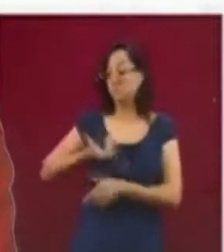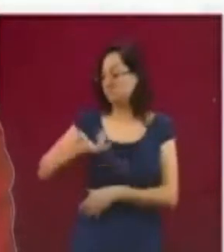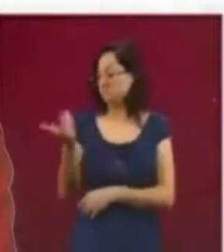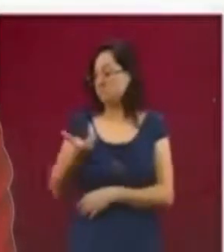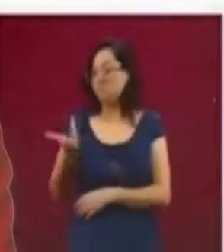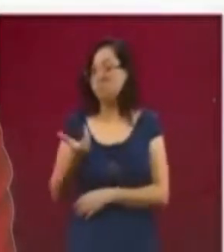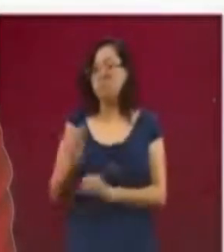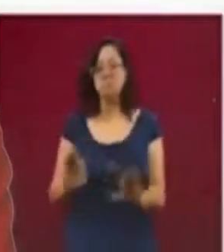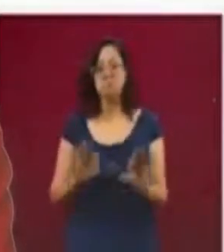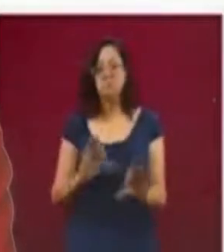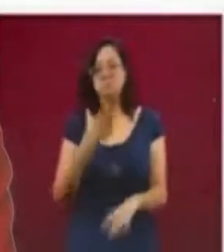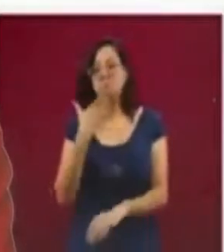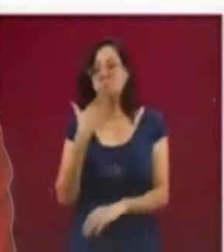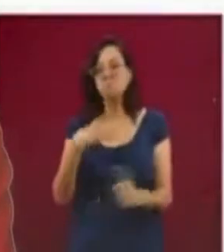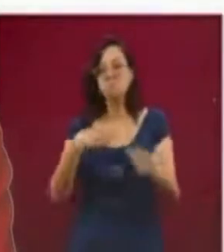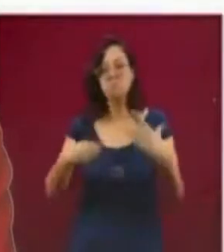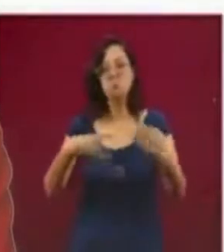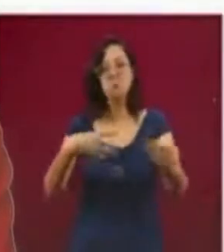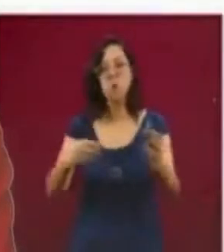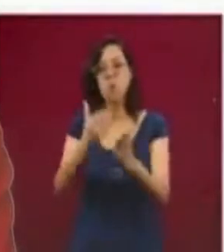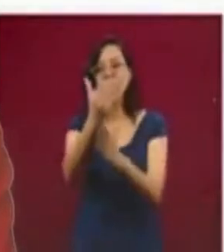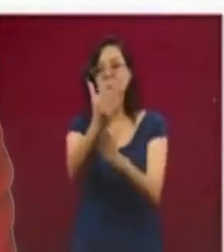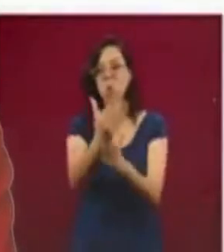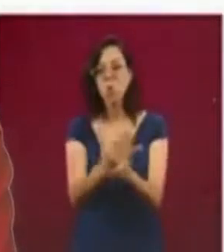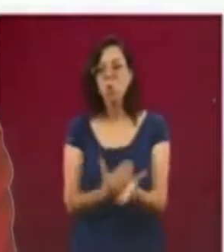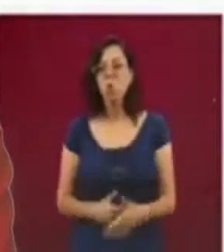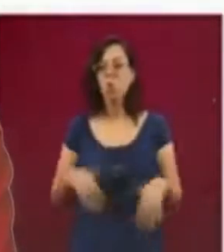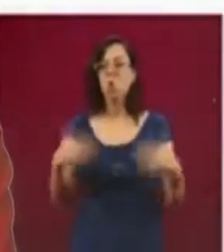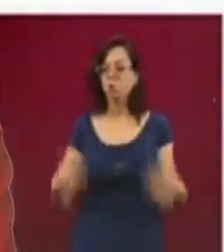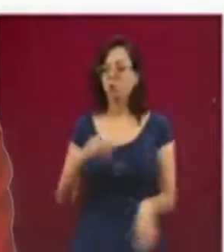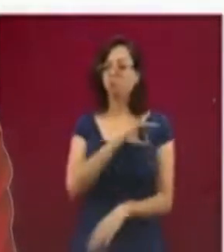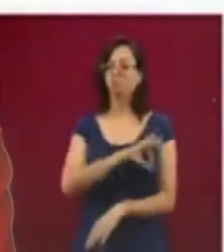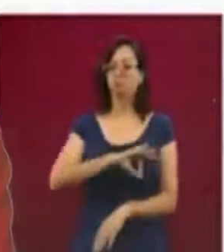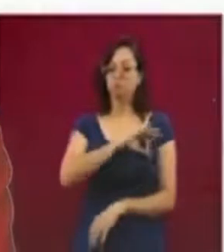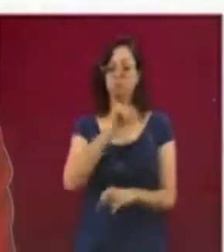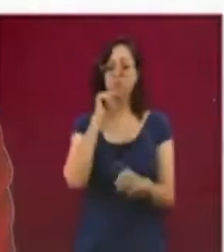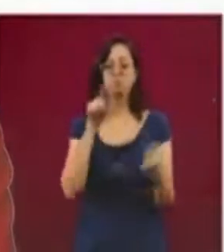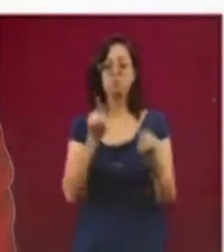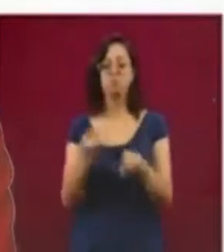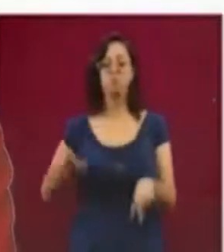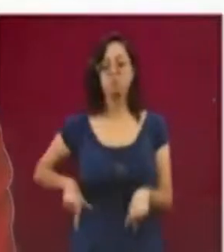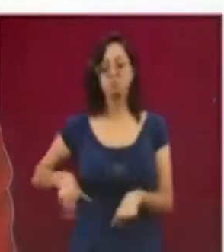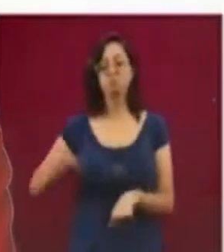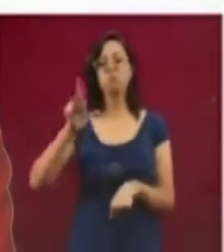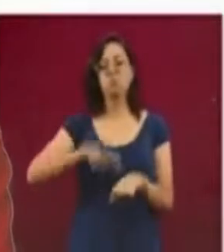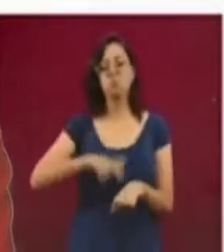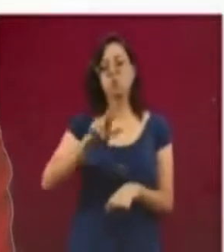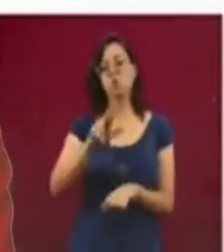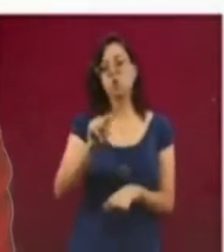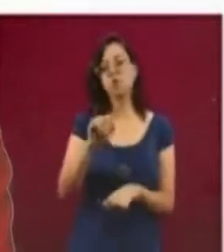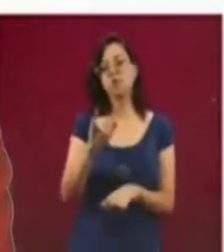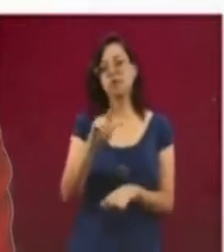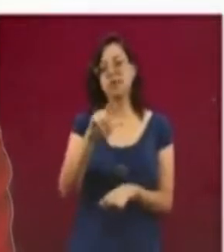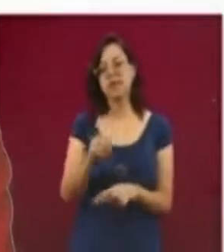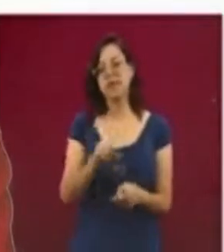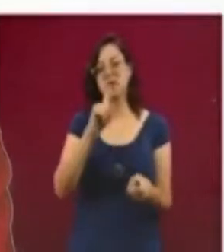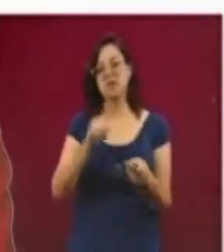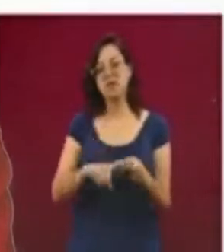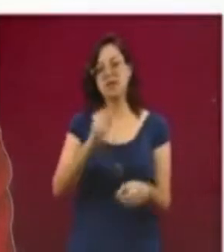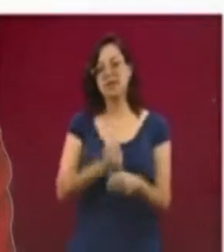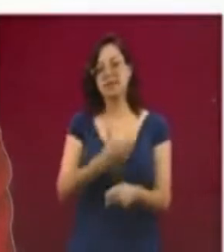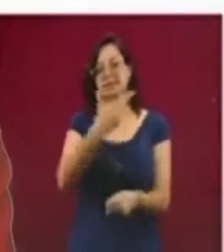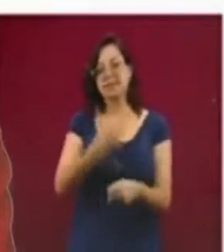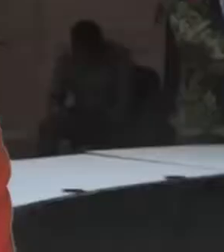No será virtual, aclaró el gobernador. Dijo, esto es otro reconocimiento más, es un logro de todos los